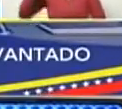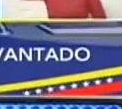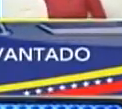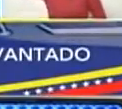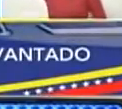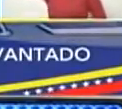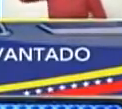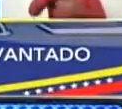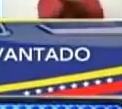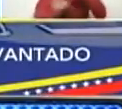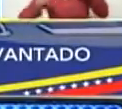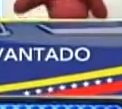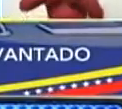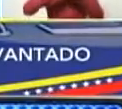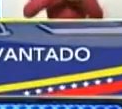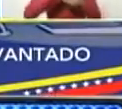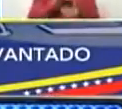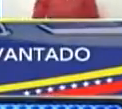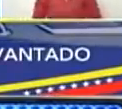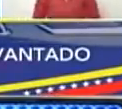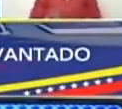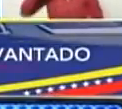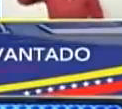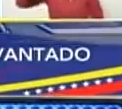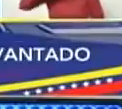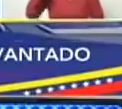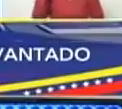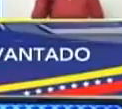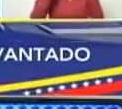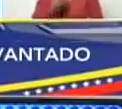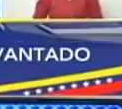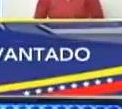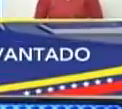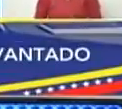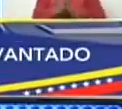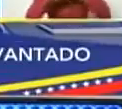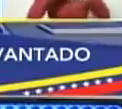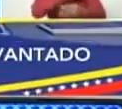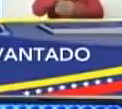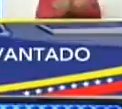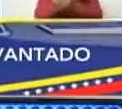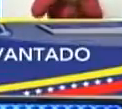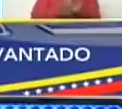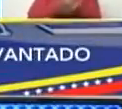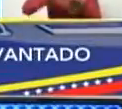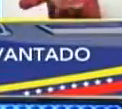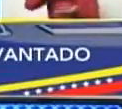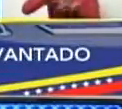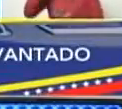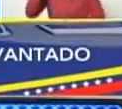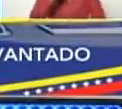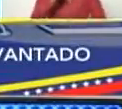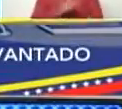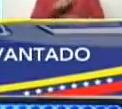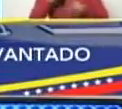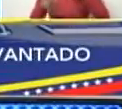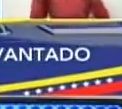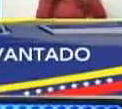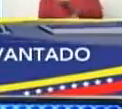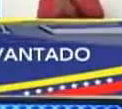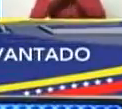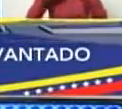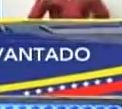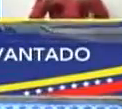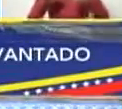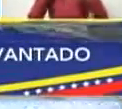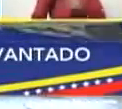conciencia superior de todo el pueblo de Venezuela, de toda la Fuerza Armada Nacional Bolivariana, pero sobre todo de